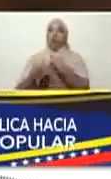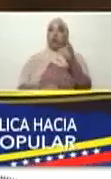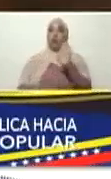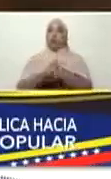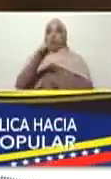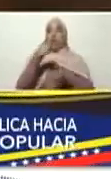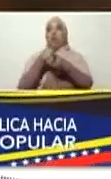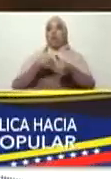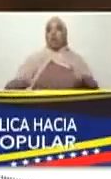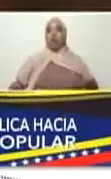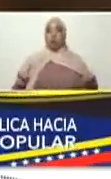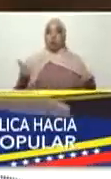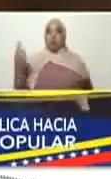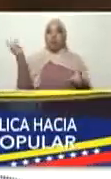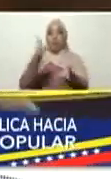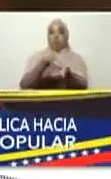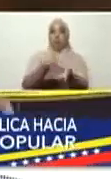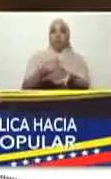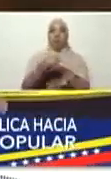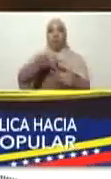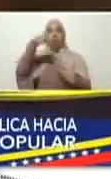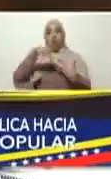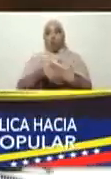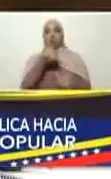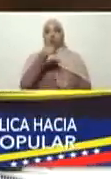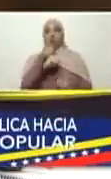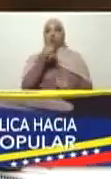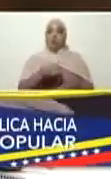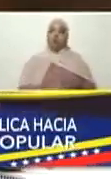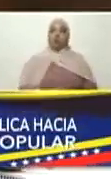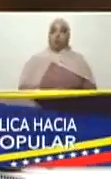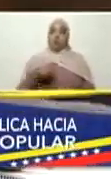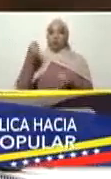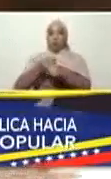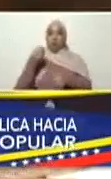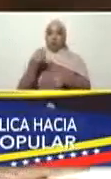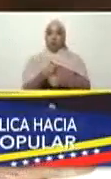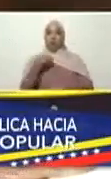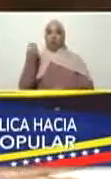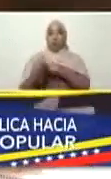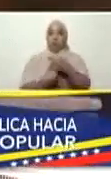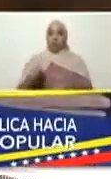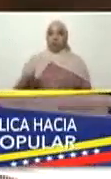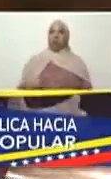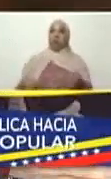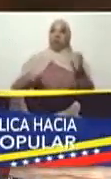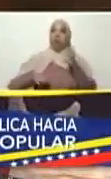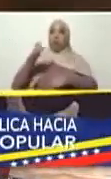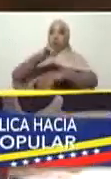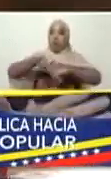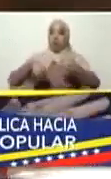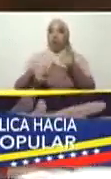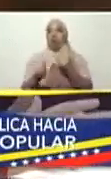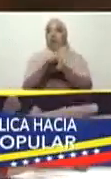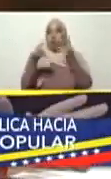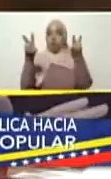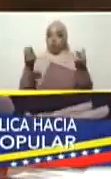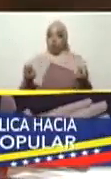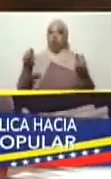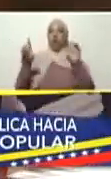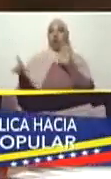la democracia participativa y protagónica. Hemos estado trabajando, ya veníamos revisando varias leyes, una de ellas, la